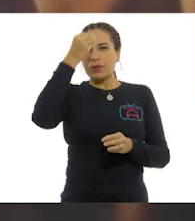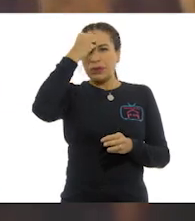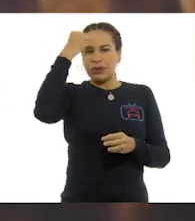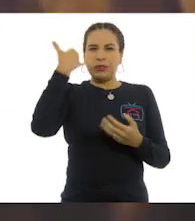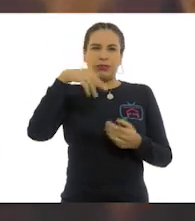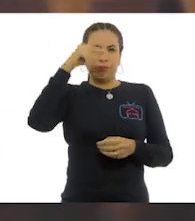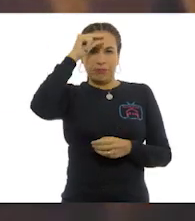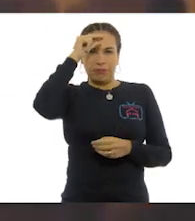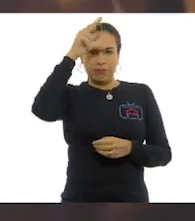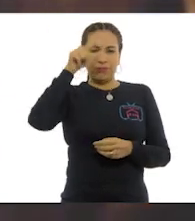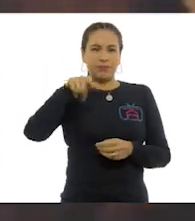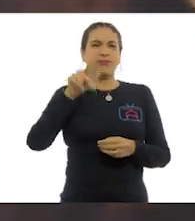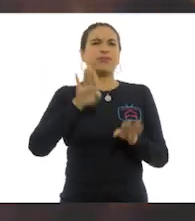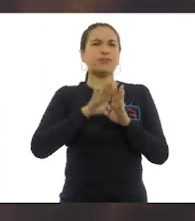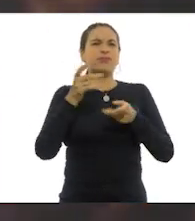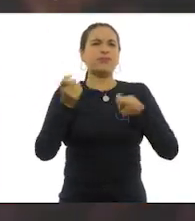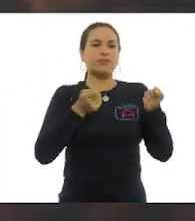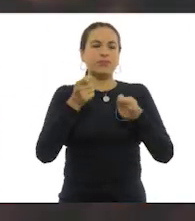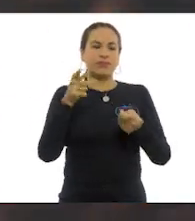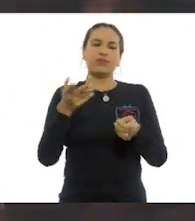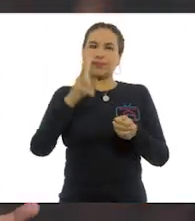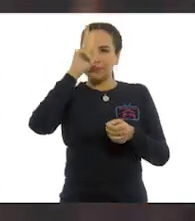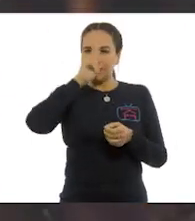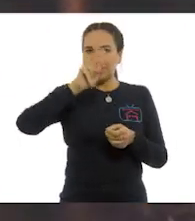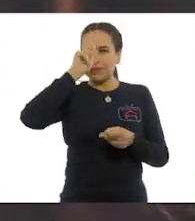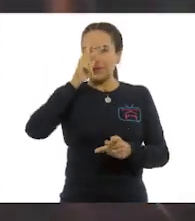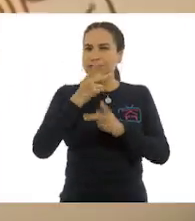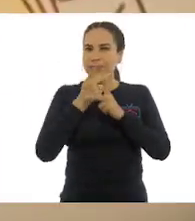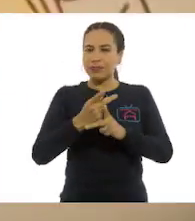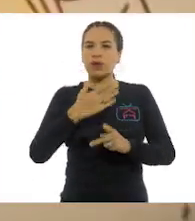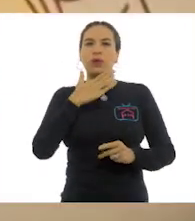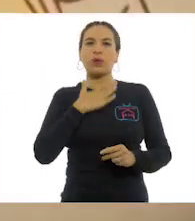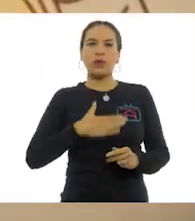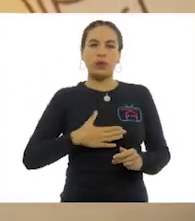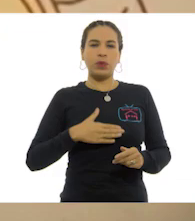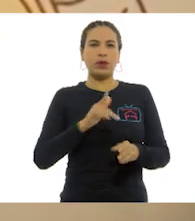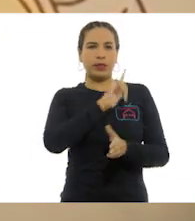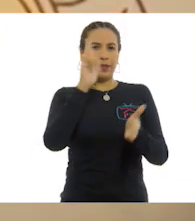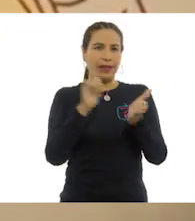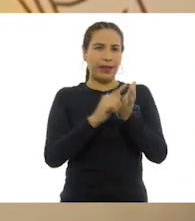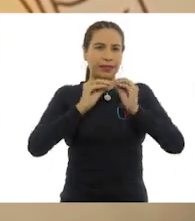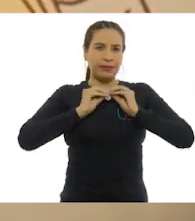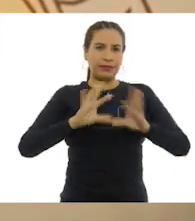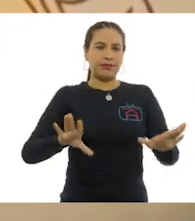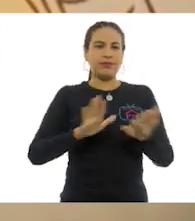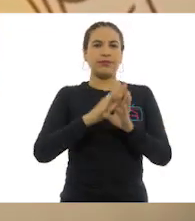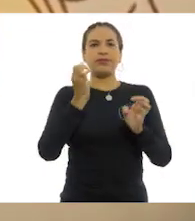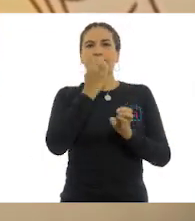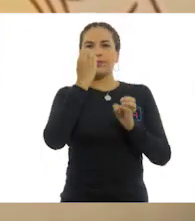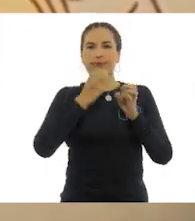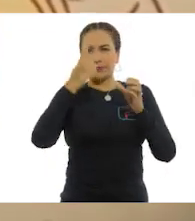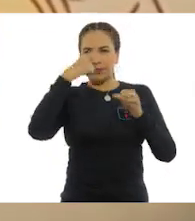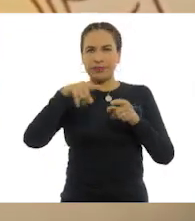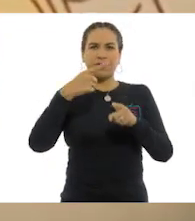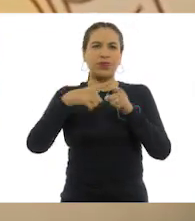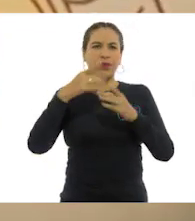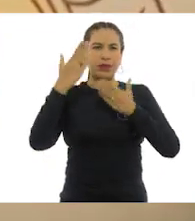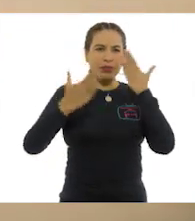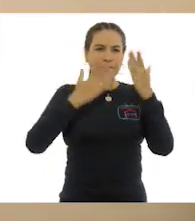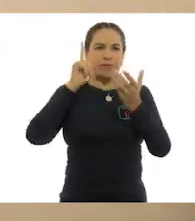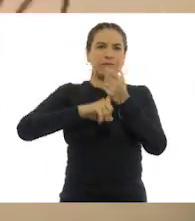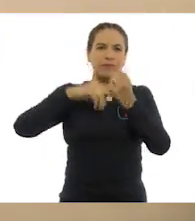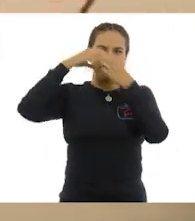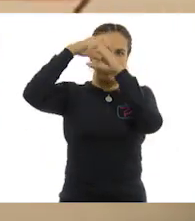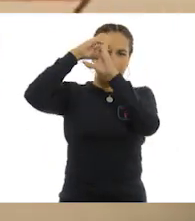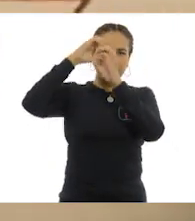Su mandato se distinguió por ser prudente y justo. Promulgó leyes y fundó colegios para el estudio de la astronomía,